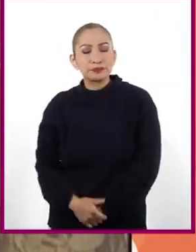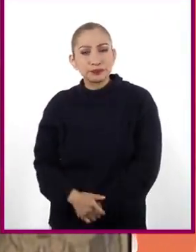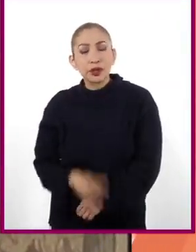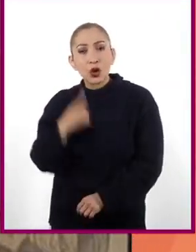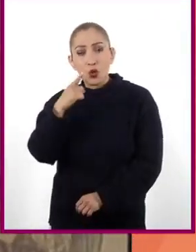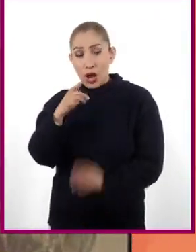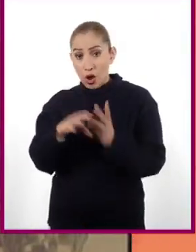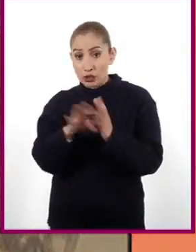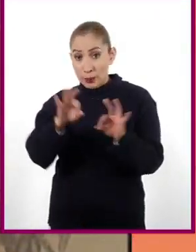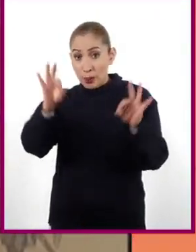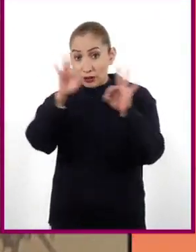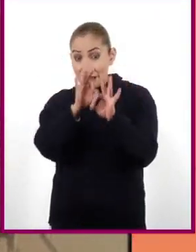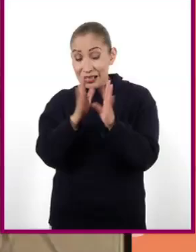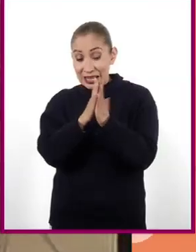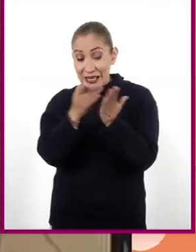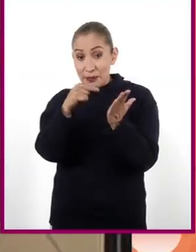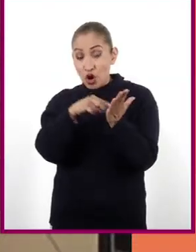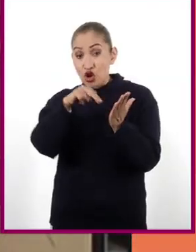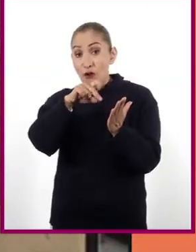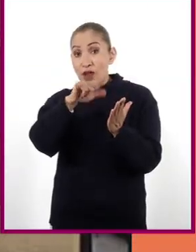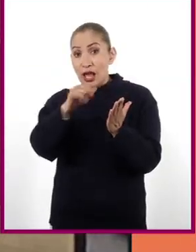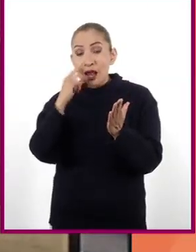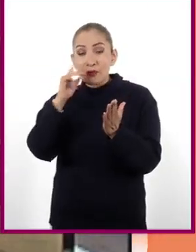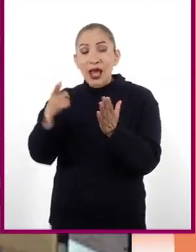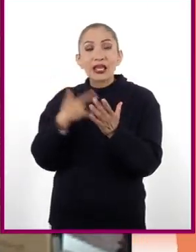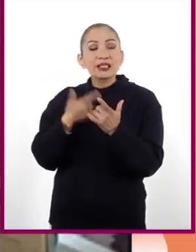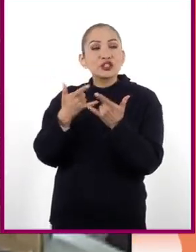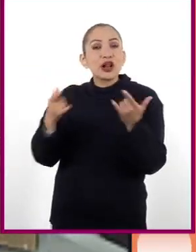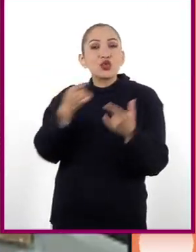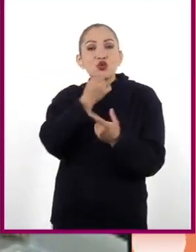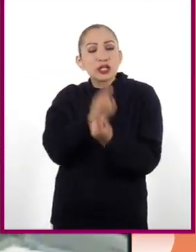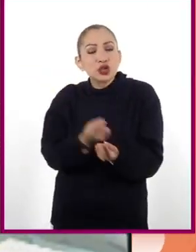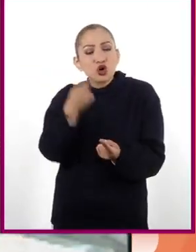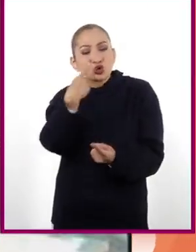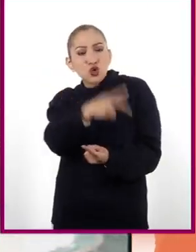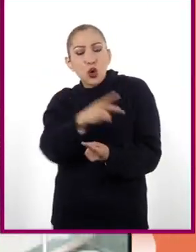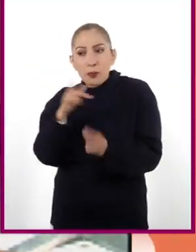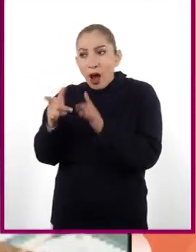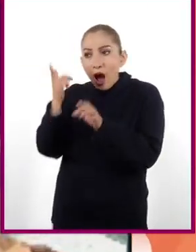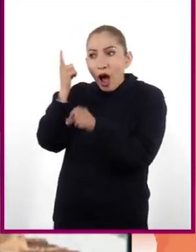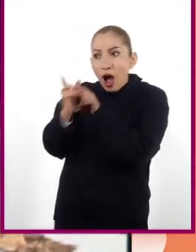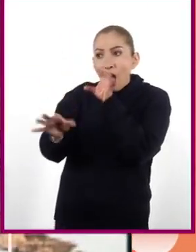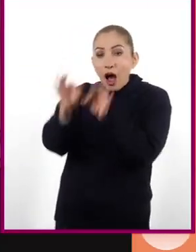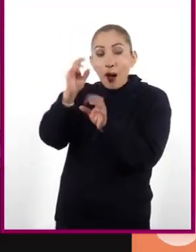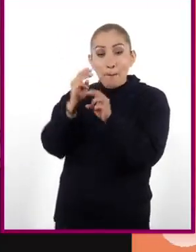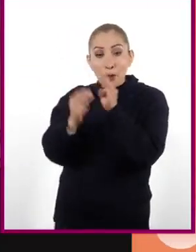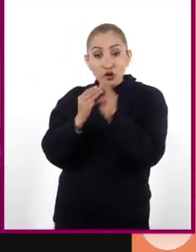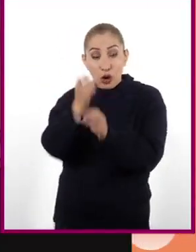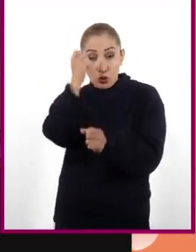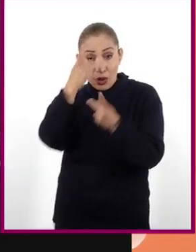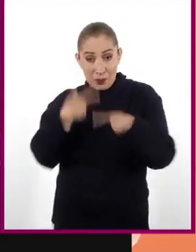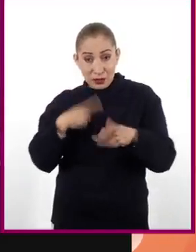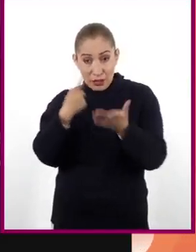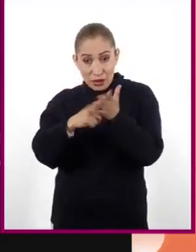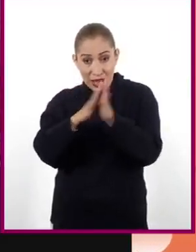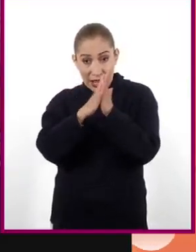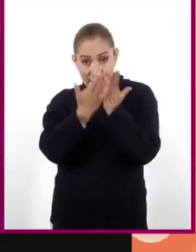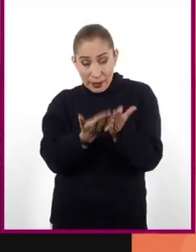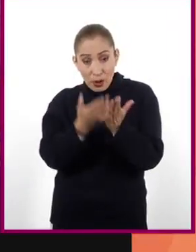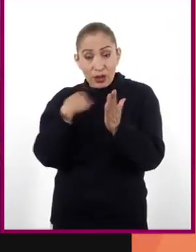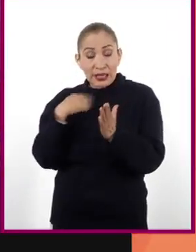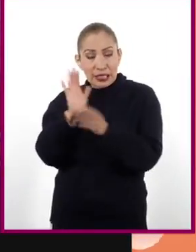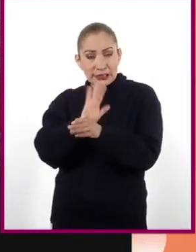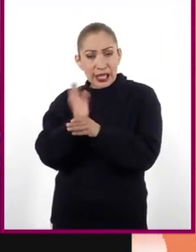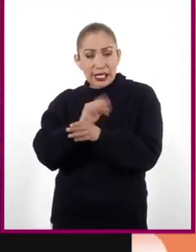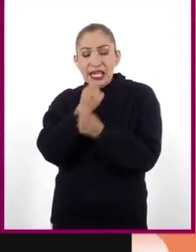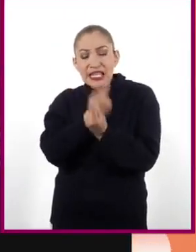Un aspecto relevante es que la novela nos cuenta la vida de un niño y la manera particular como descubre el mundo. Algunos personajes de la literatura y del